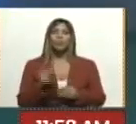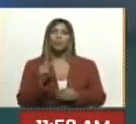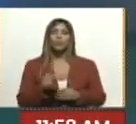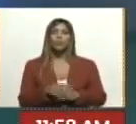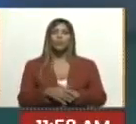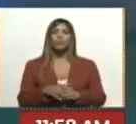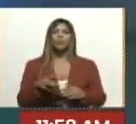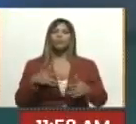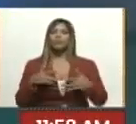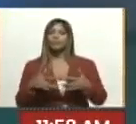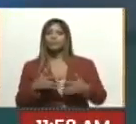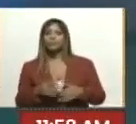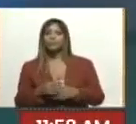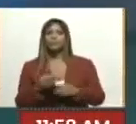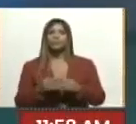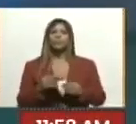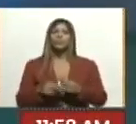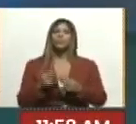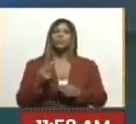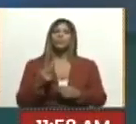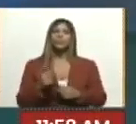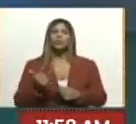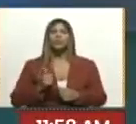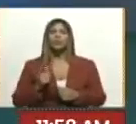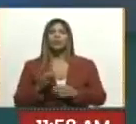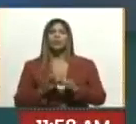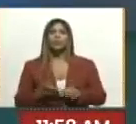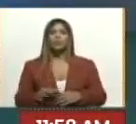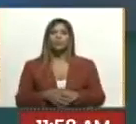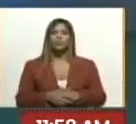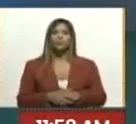de sus artimañas, de su manera, utiliza cualquier argumento